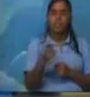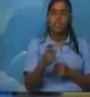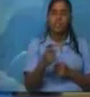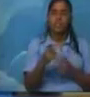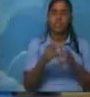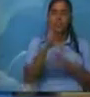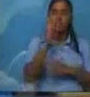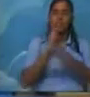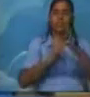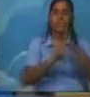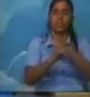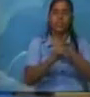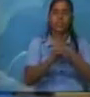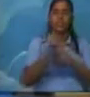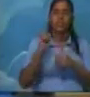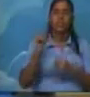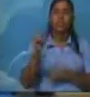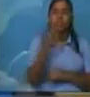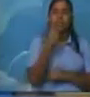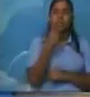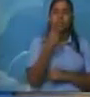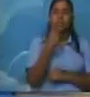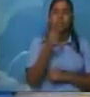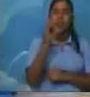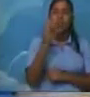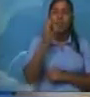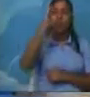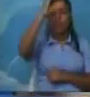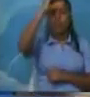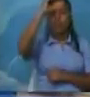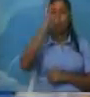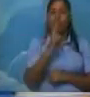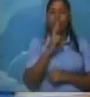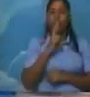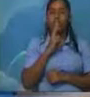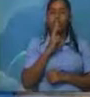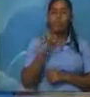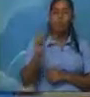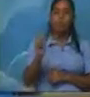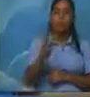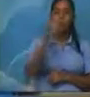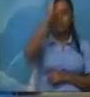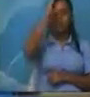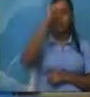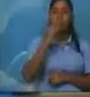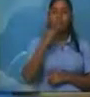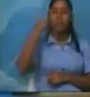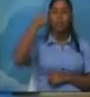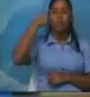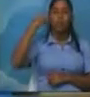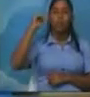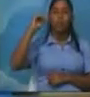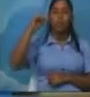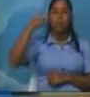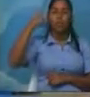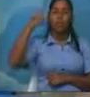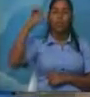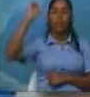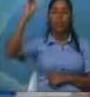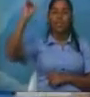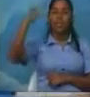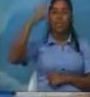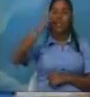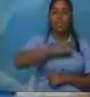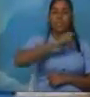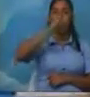el versículo primera de Corintios 151 digan conmigo por la gracia de Dios por